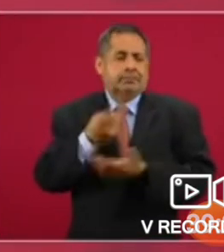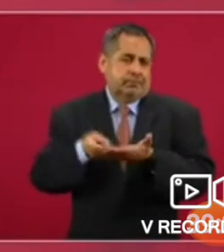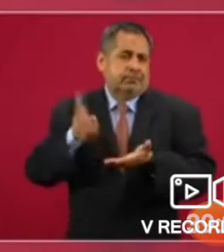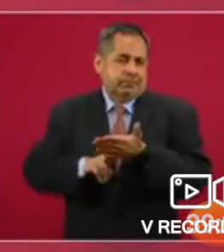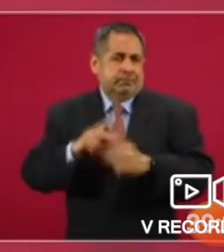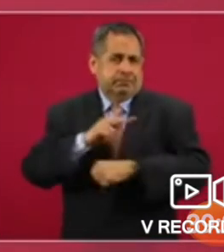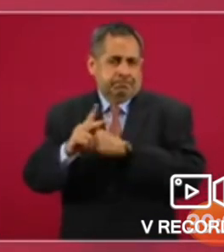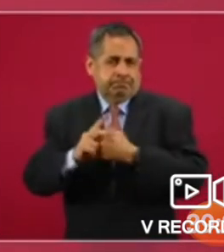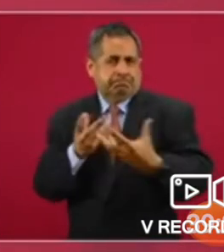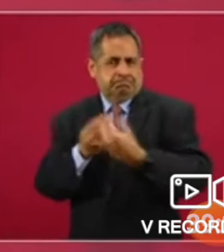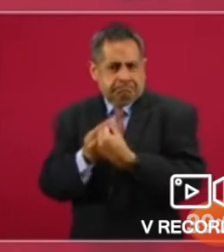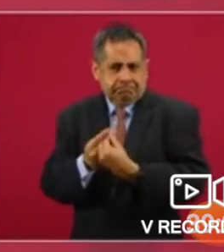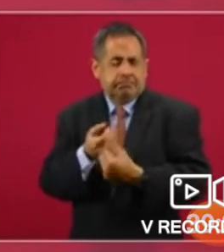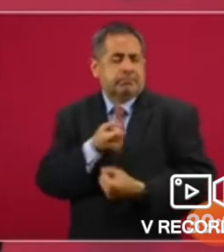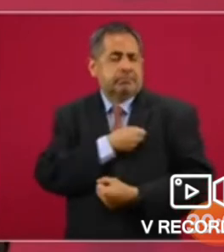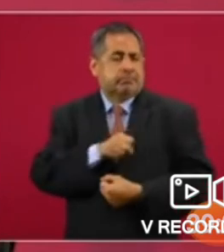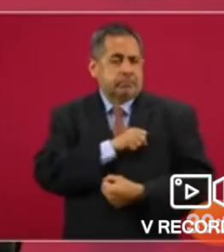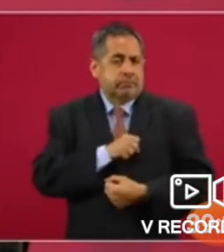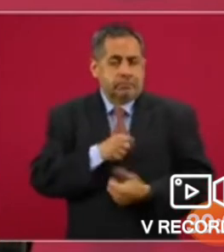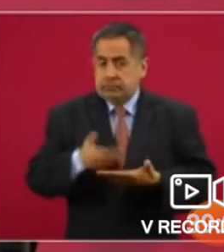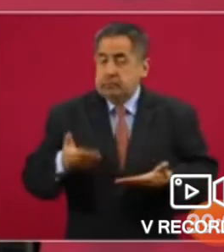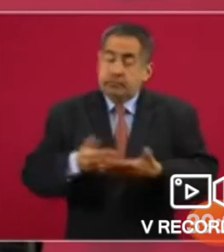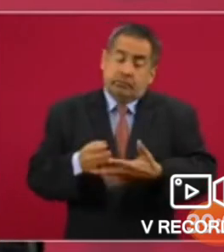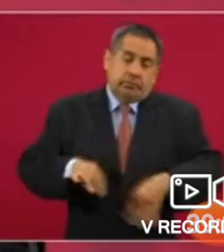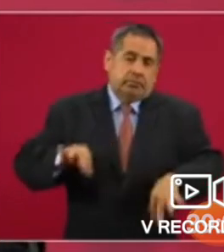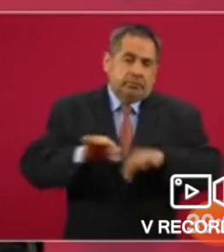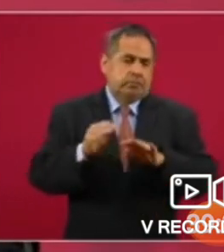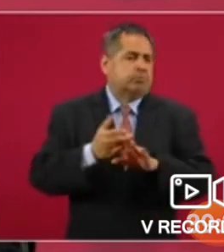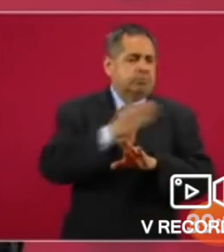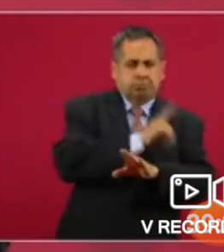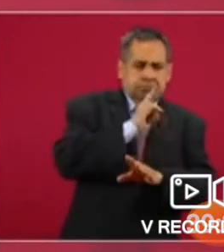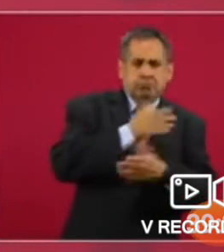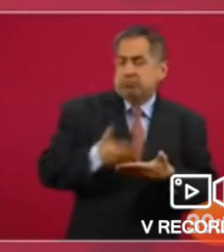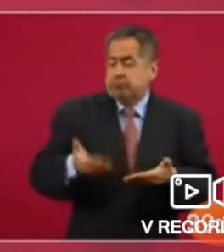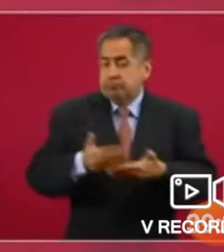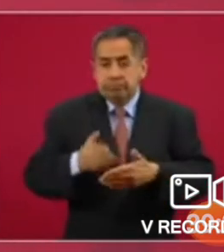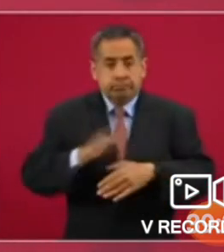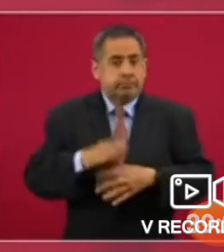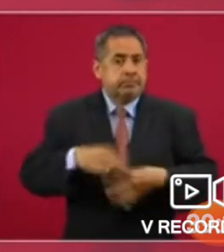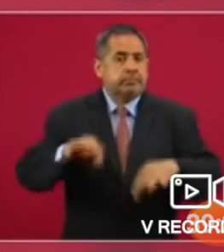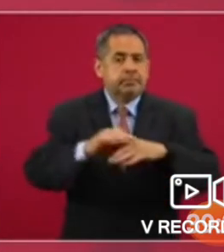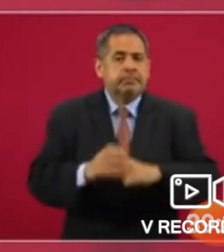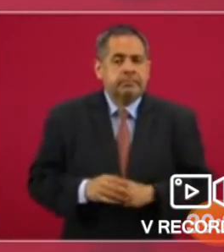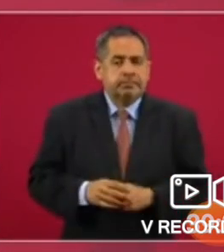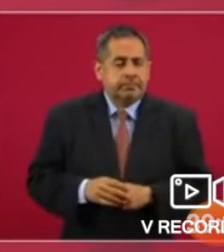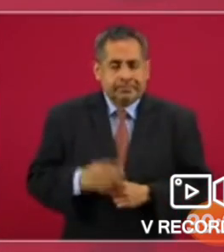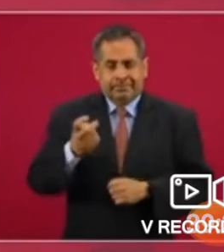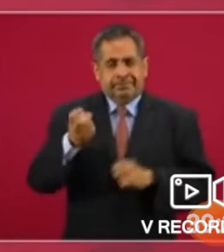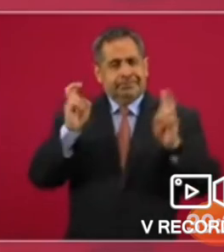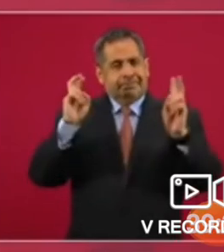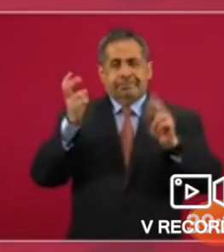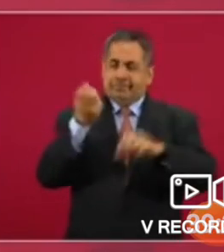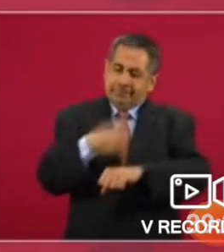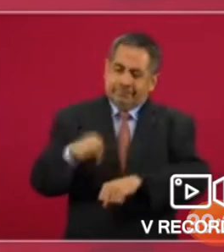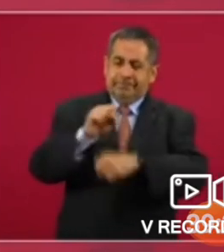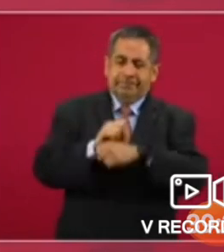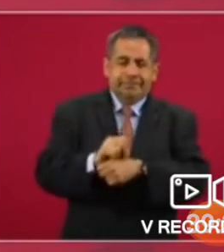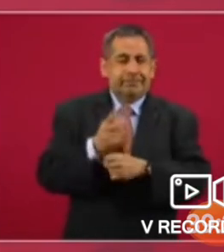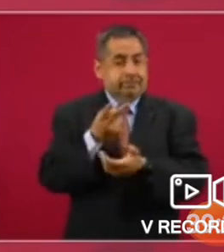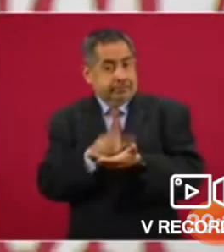ha sido mucho más importante que en otros años. Algunos de los principales componentes de esta semana que se pueden mencionar son